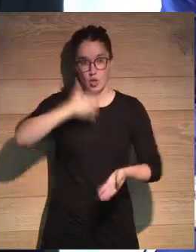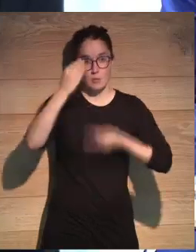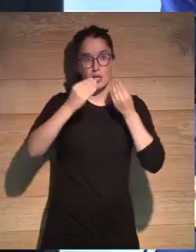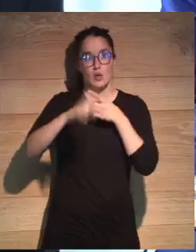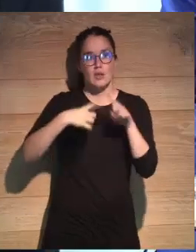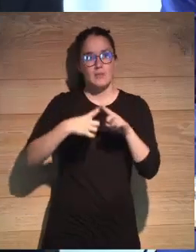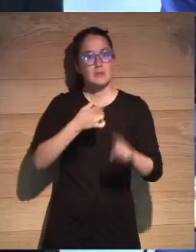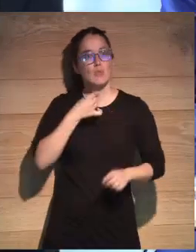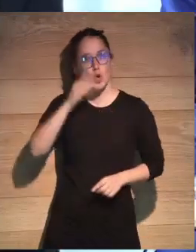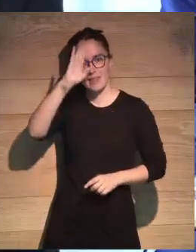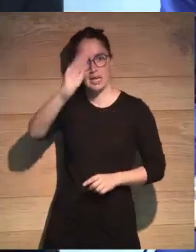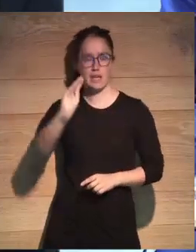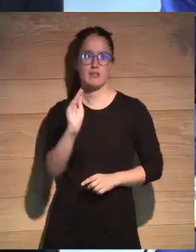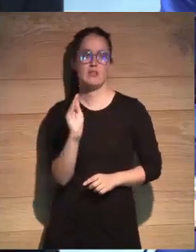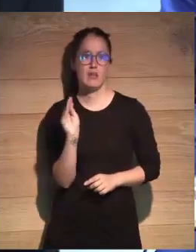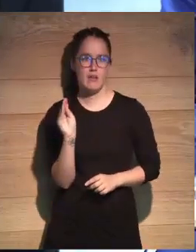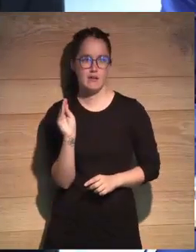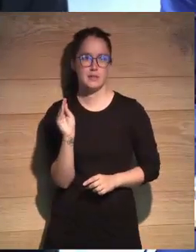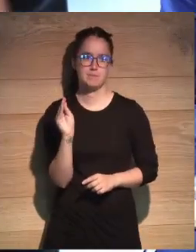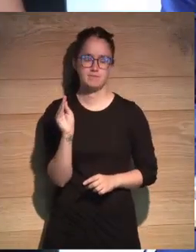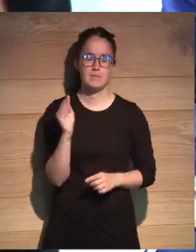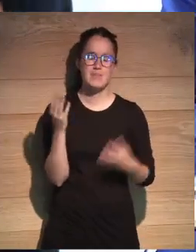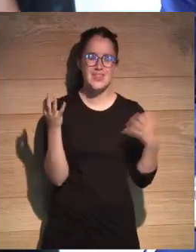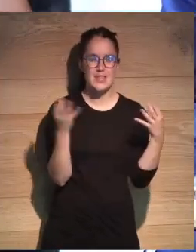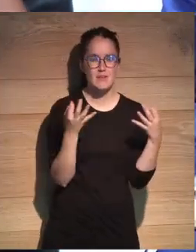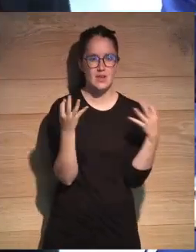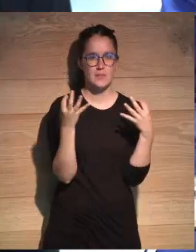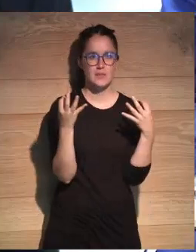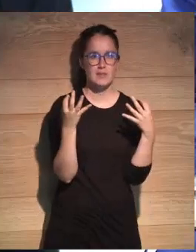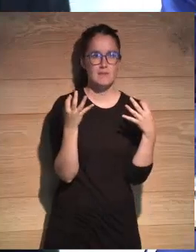para hacer humor inteligente hay